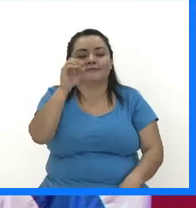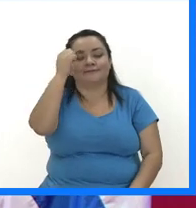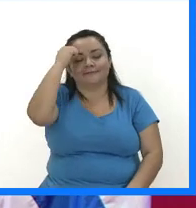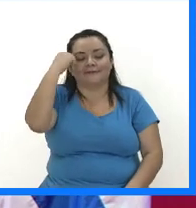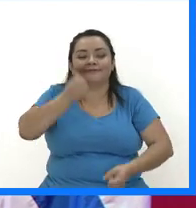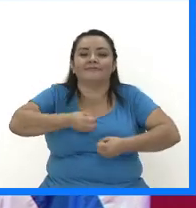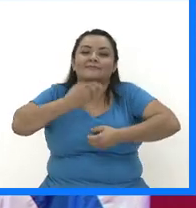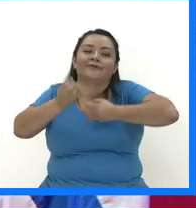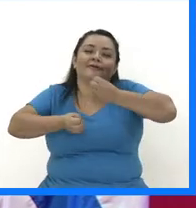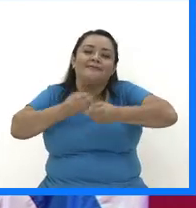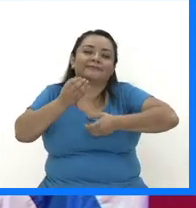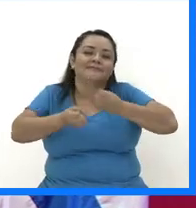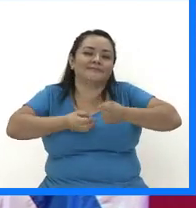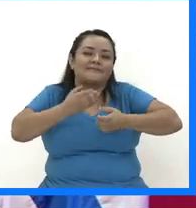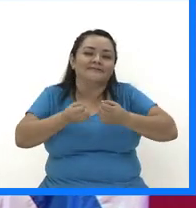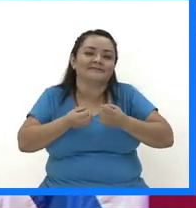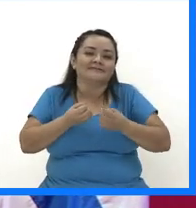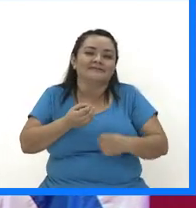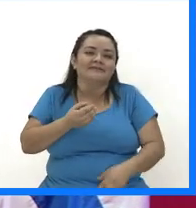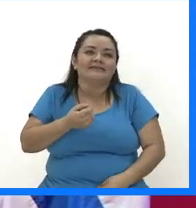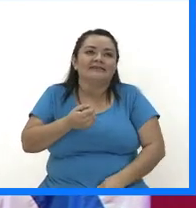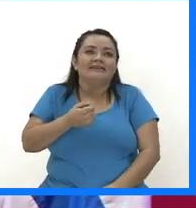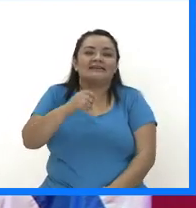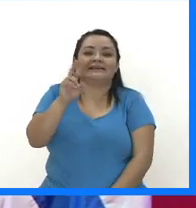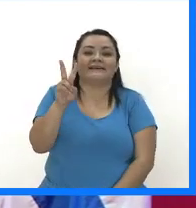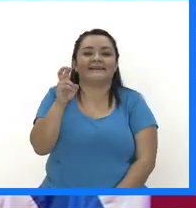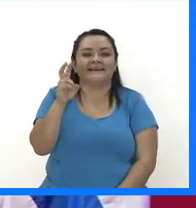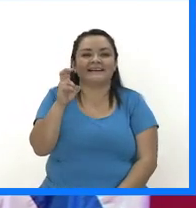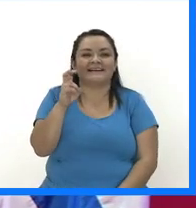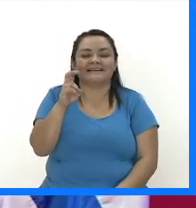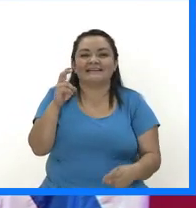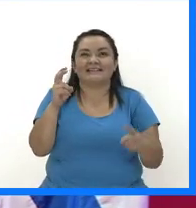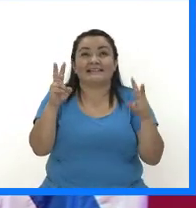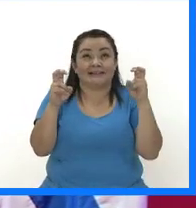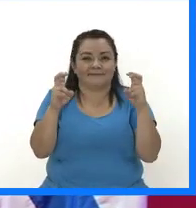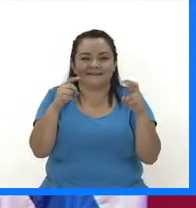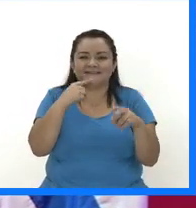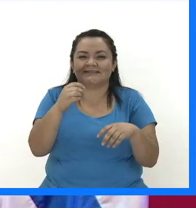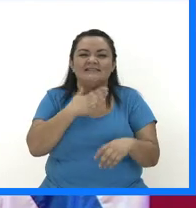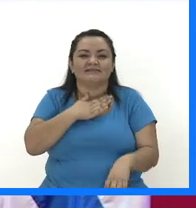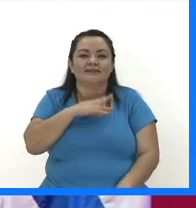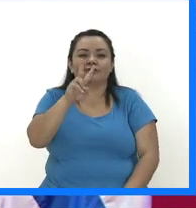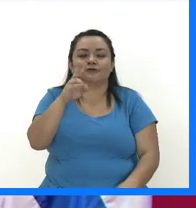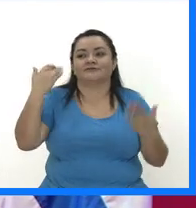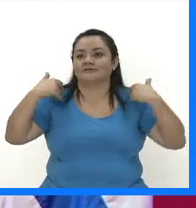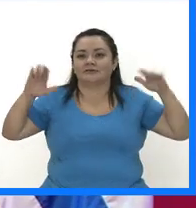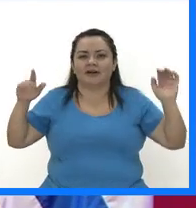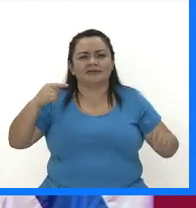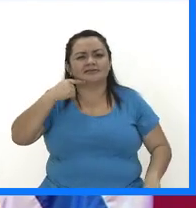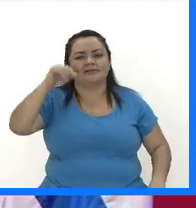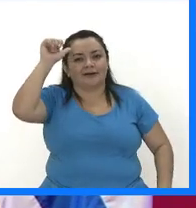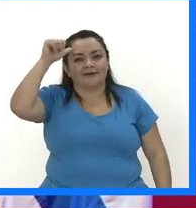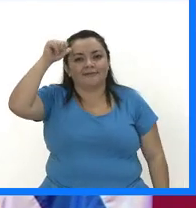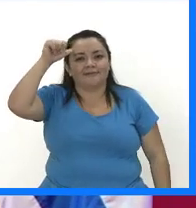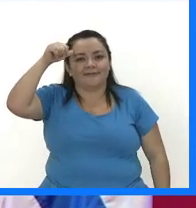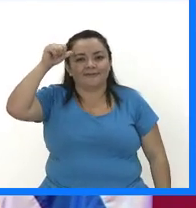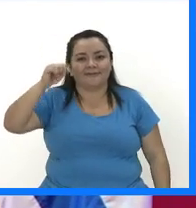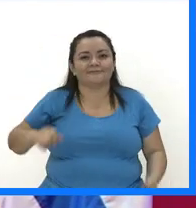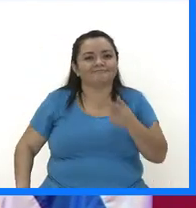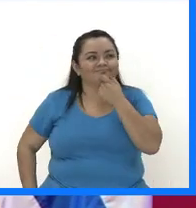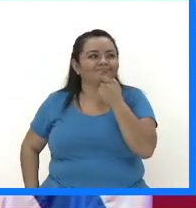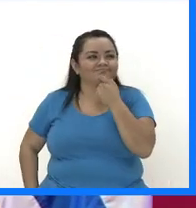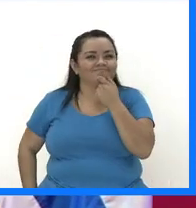que andaba rebotando haríamos bajo era el poema de alfaro de espino que se llamaba quien tuviera dos alas alguien se lo puede memoria vamos a regalar un